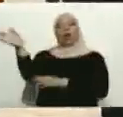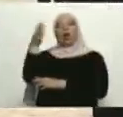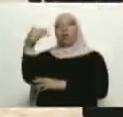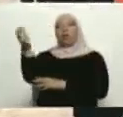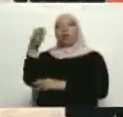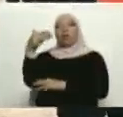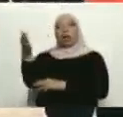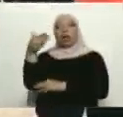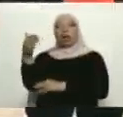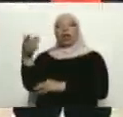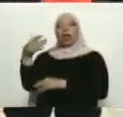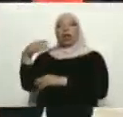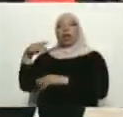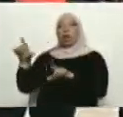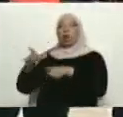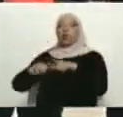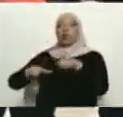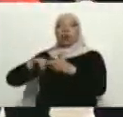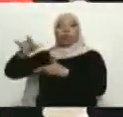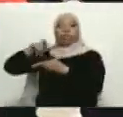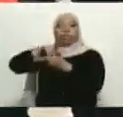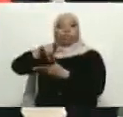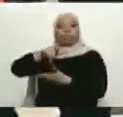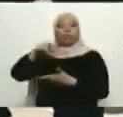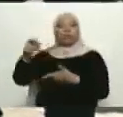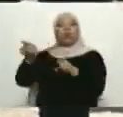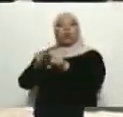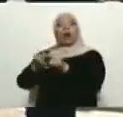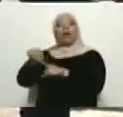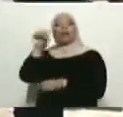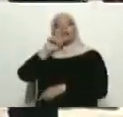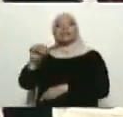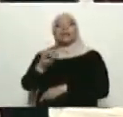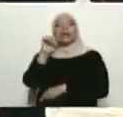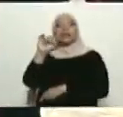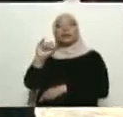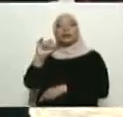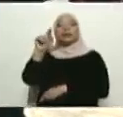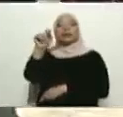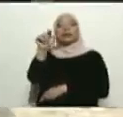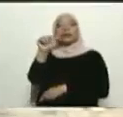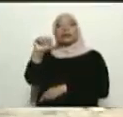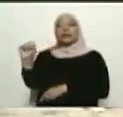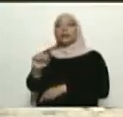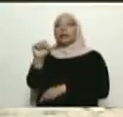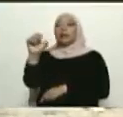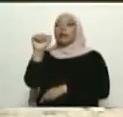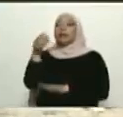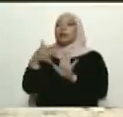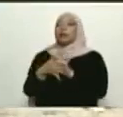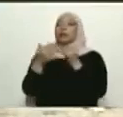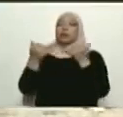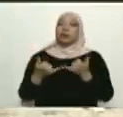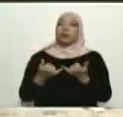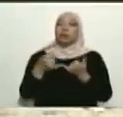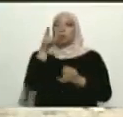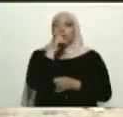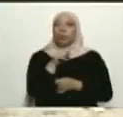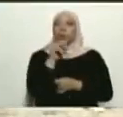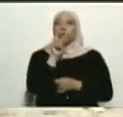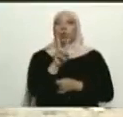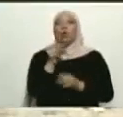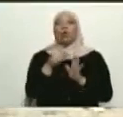de los estados más el sistema zigsa el sistema de transporte público sigsa el incremento fue de un ocho punto